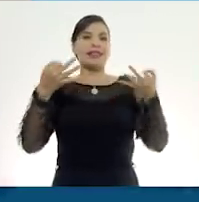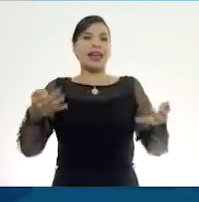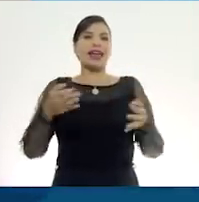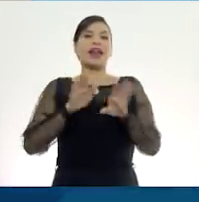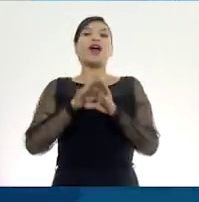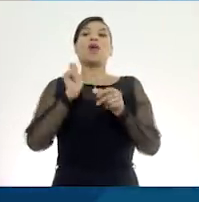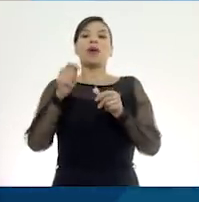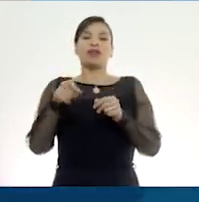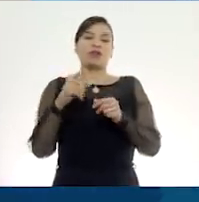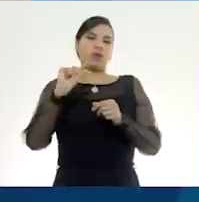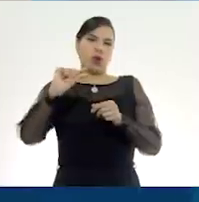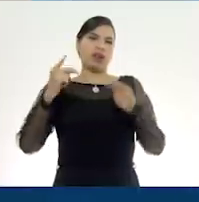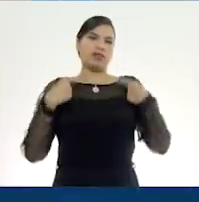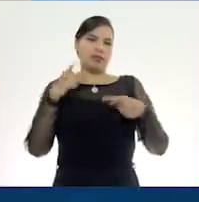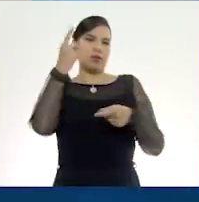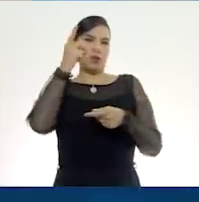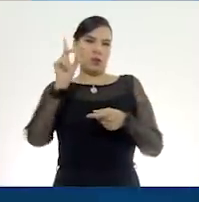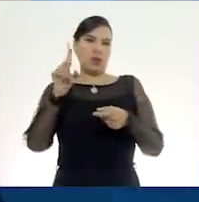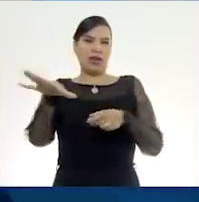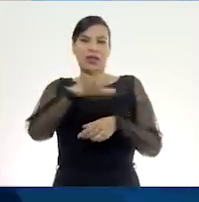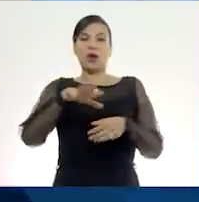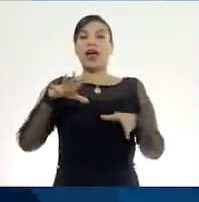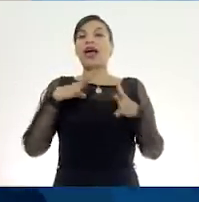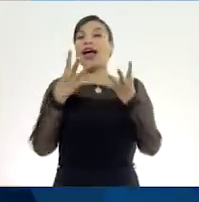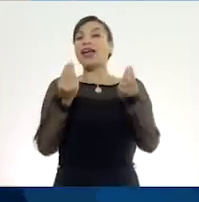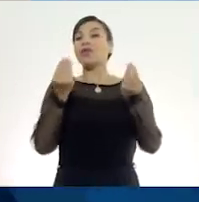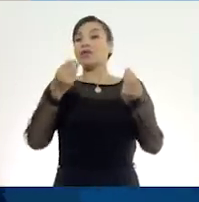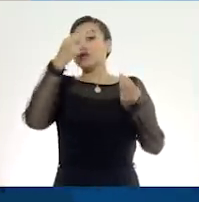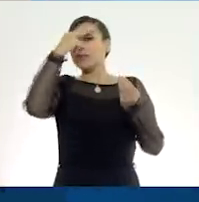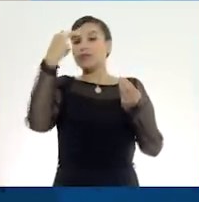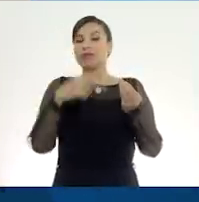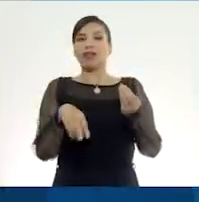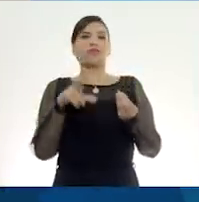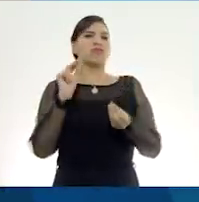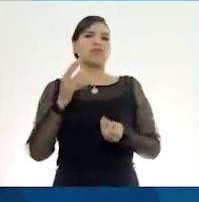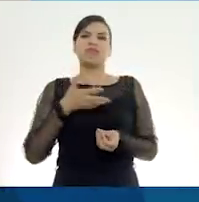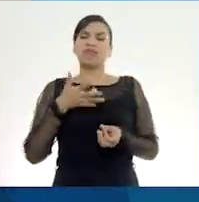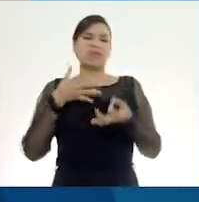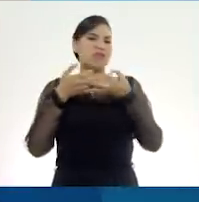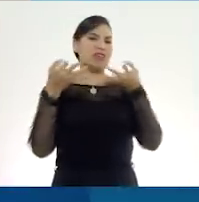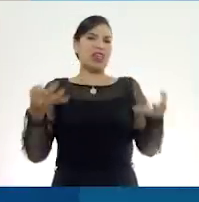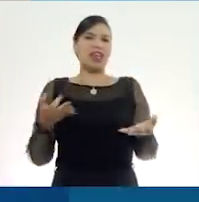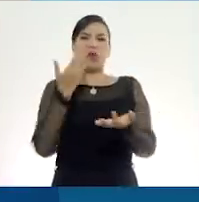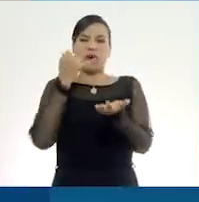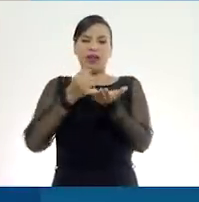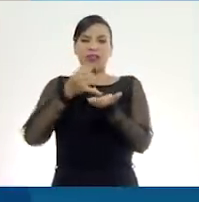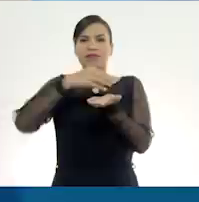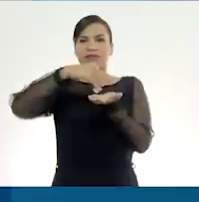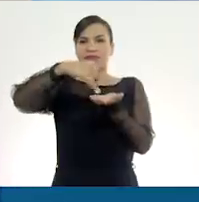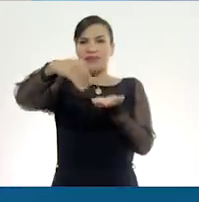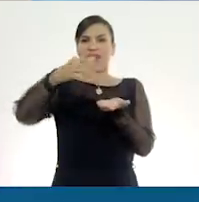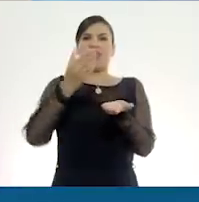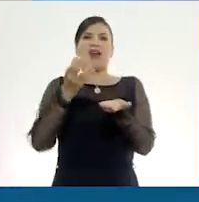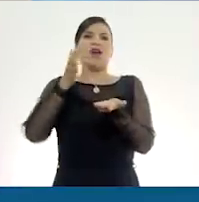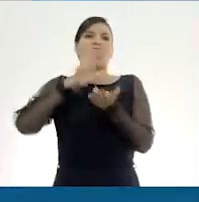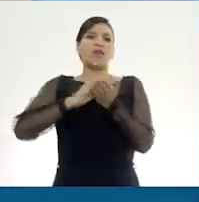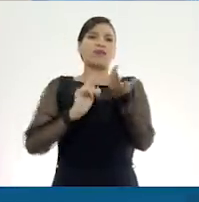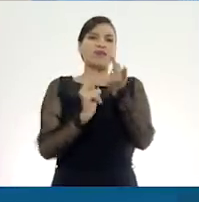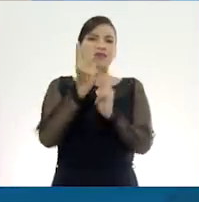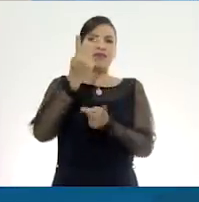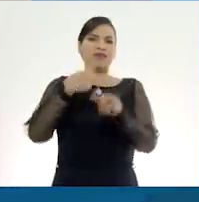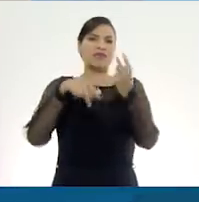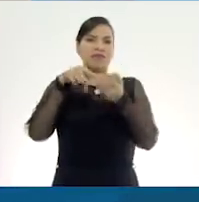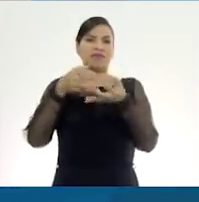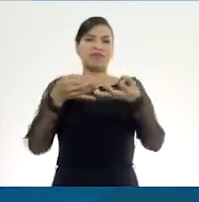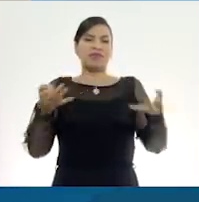pocas personas. Por lo tanto, había muchísimos mexicanos que no tenían tierras para cultivar, para labrar ni para cosechar, así